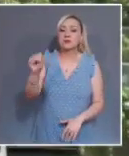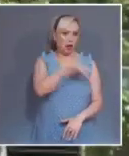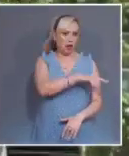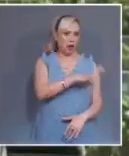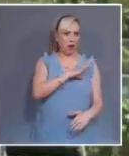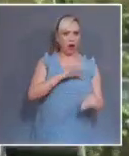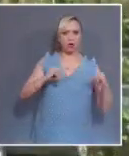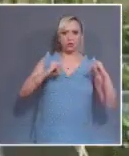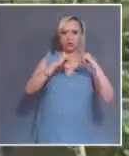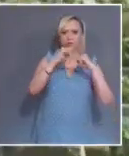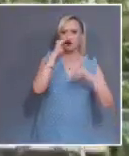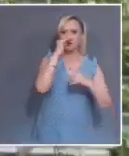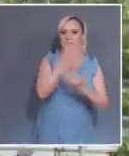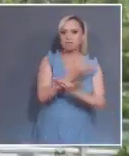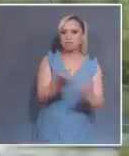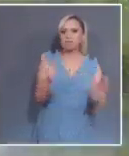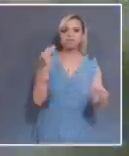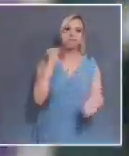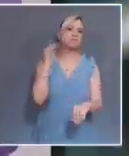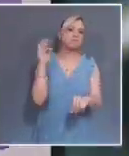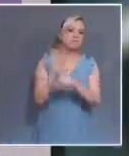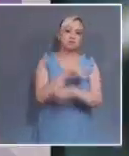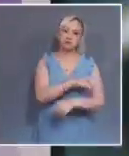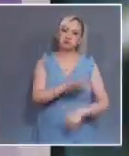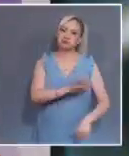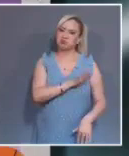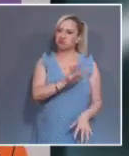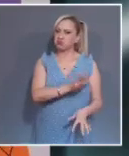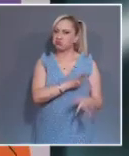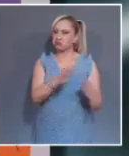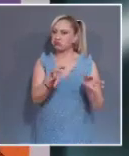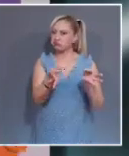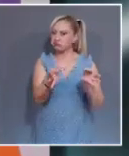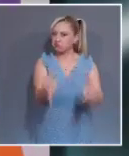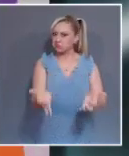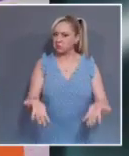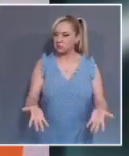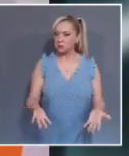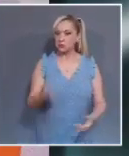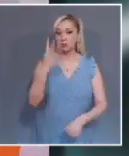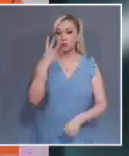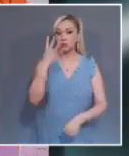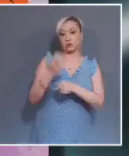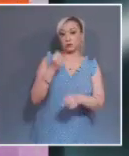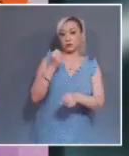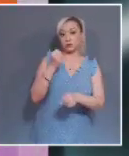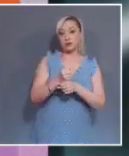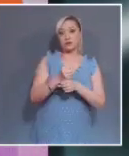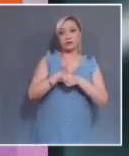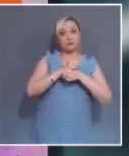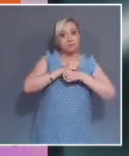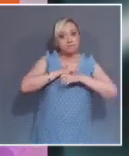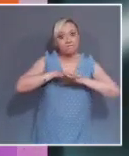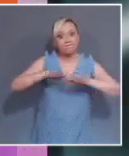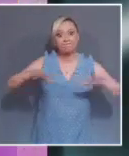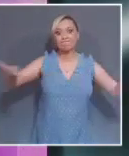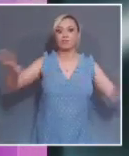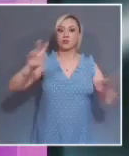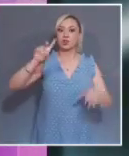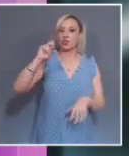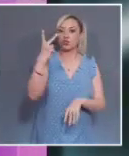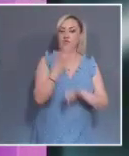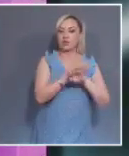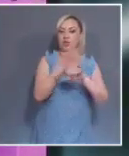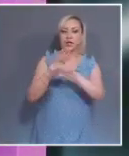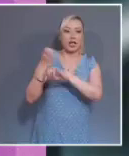las 32 entidades del país cuentan con un plazo de 4 años para implementar este nuevo código, pues deberá entrar en vigor antes del 1 de